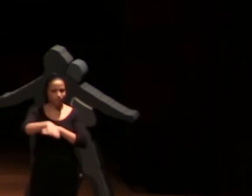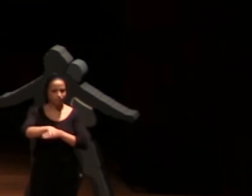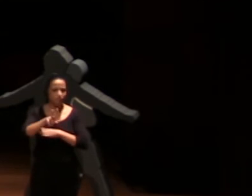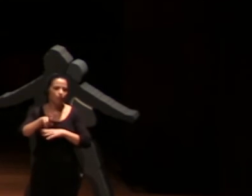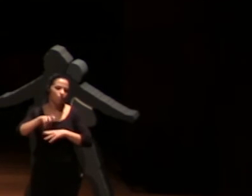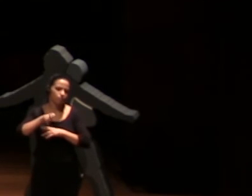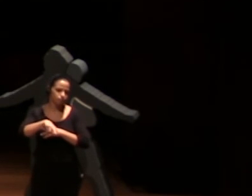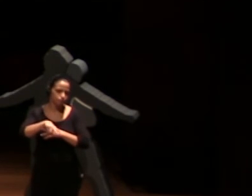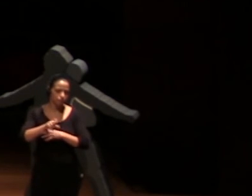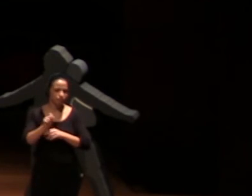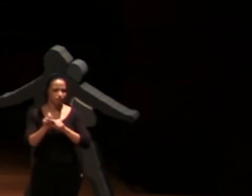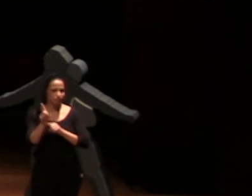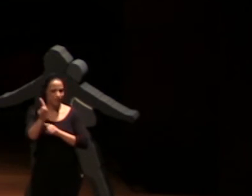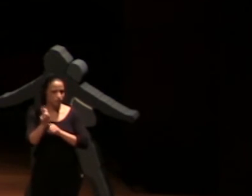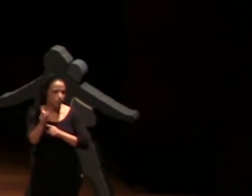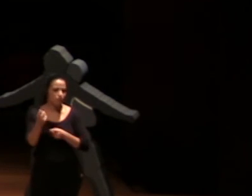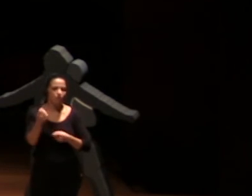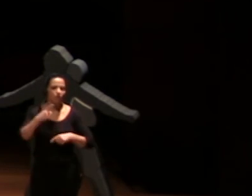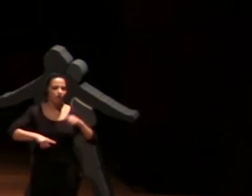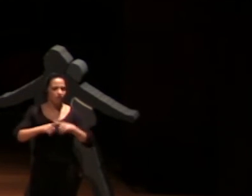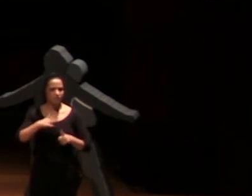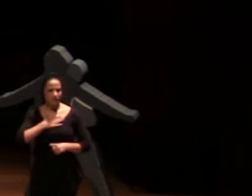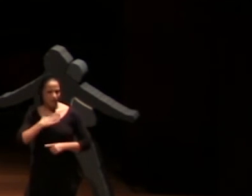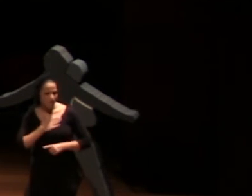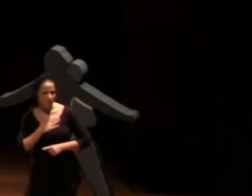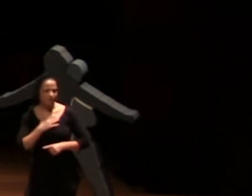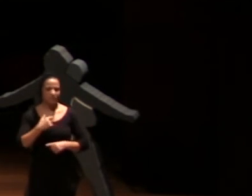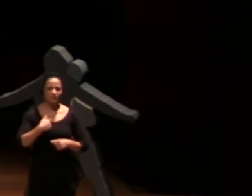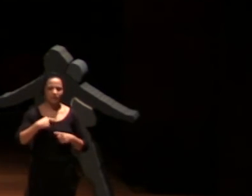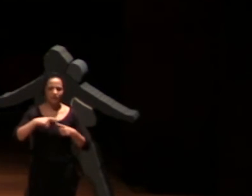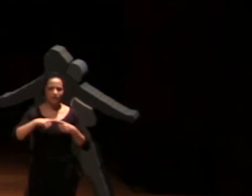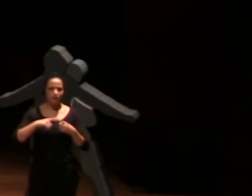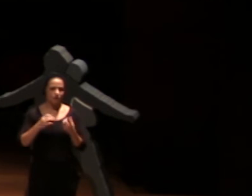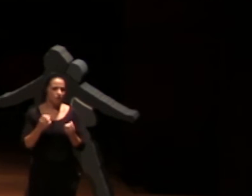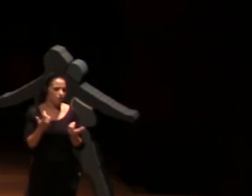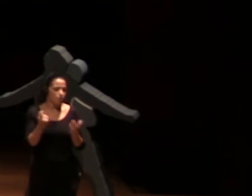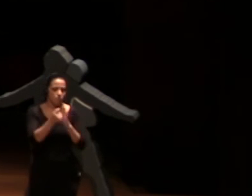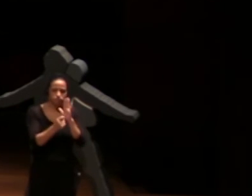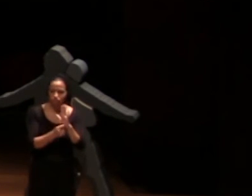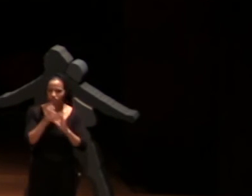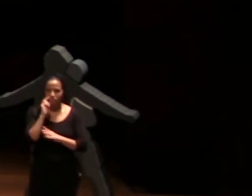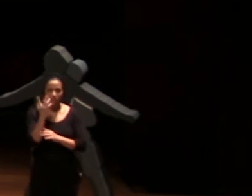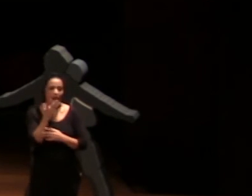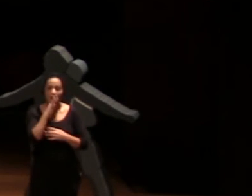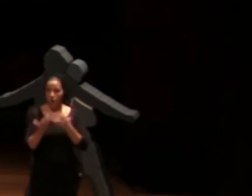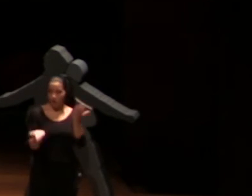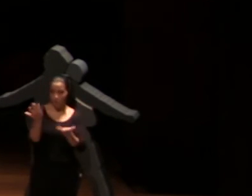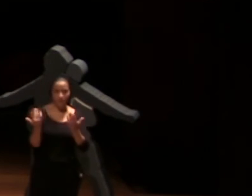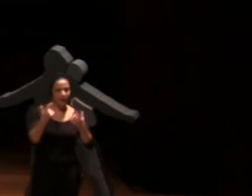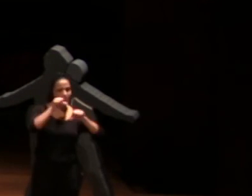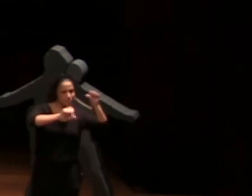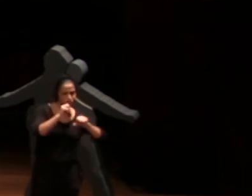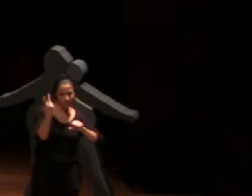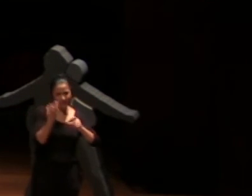O aspectos muy relacionados con la fatiga y nuevos indicadores sobre capacidades muy concretas. Aquí comparamos pues, dos tipos de